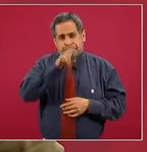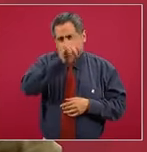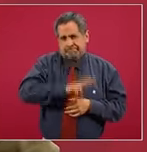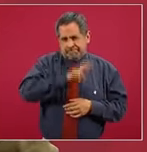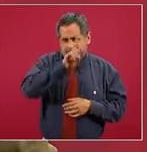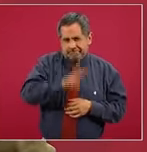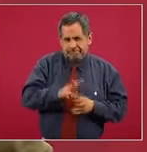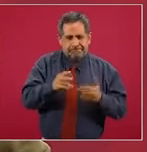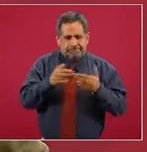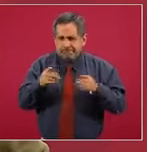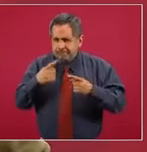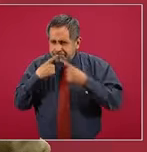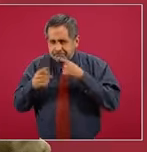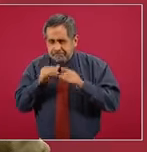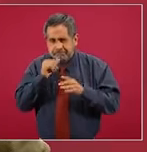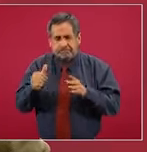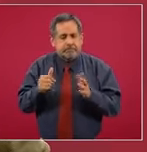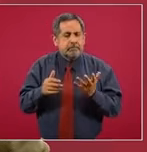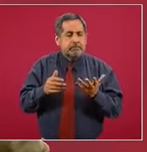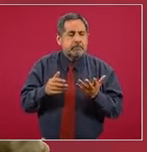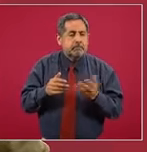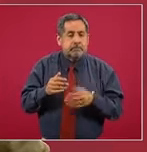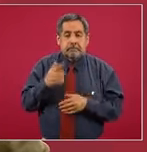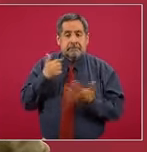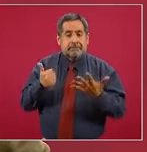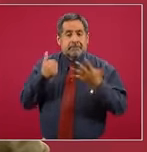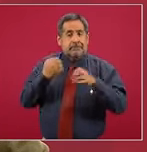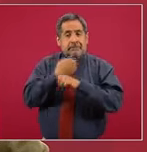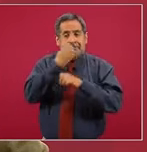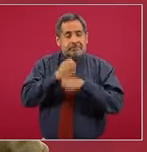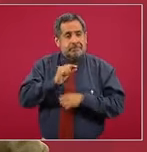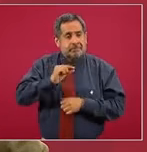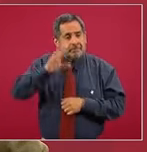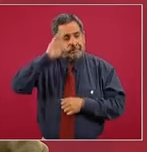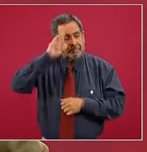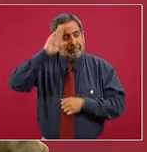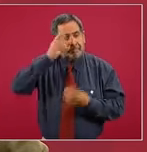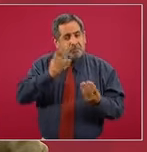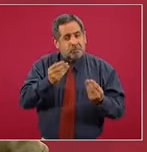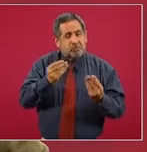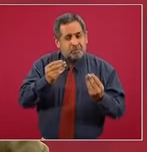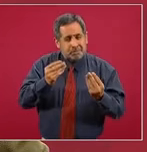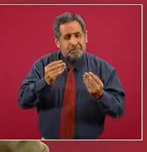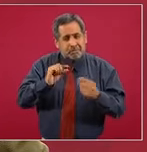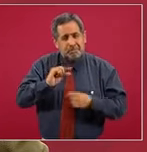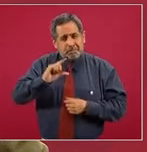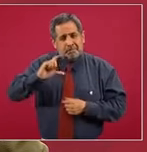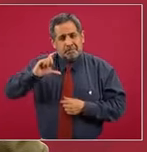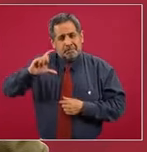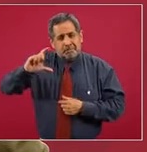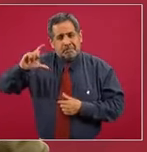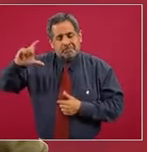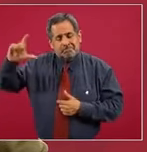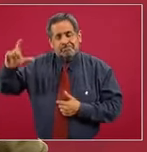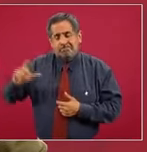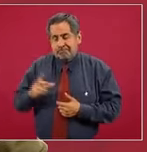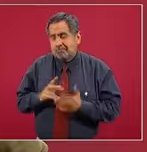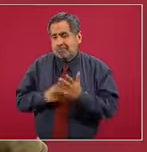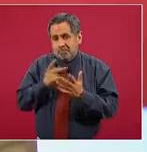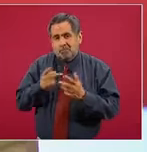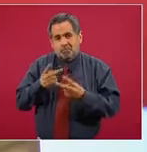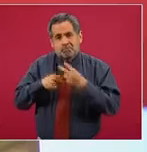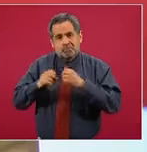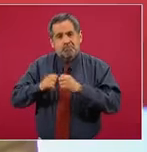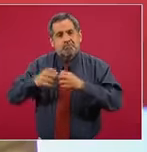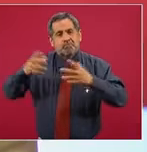antes de abrir la nueva semana, estamos viendo ascensos importantes en la tendencia de casos, y esto pues